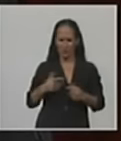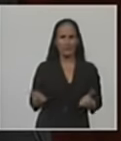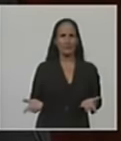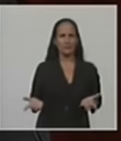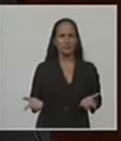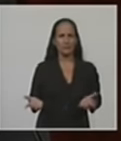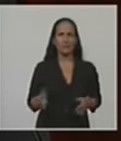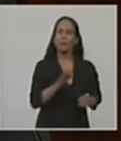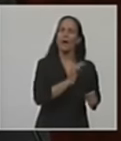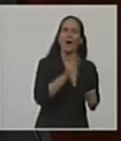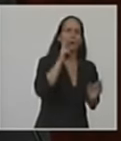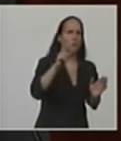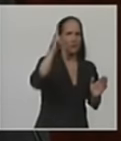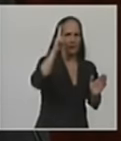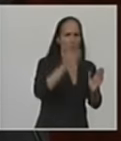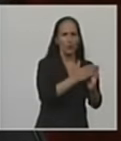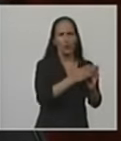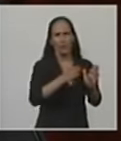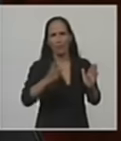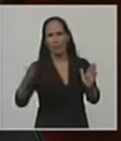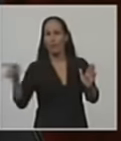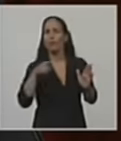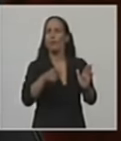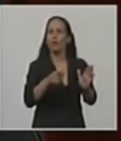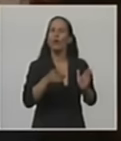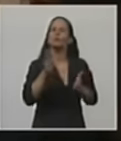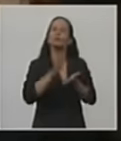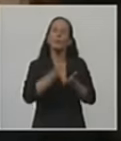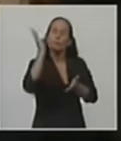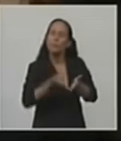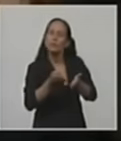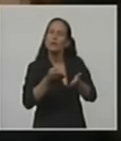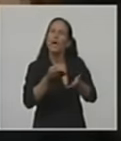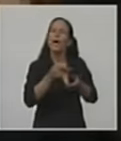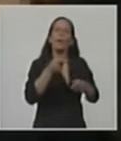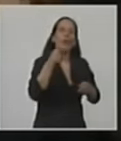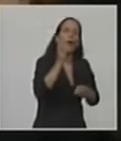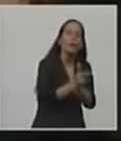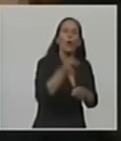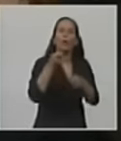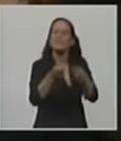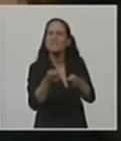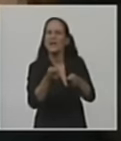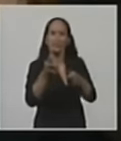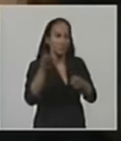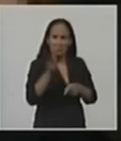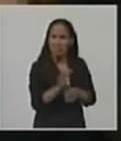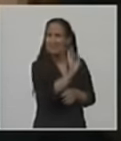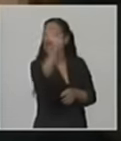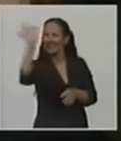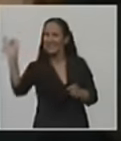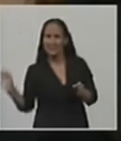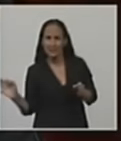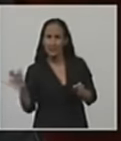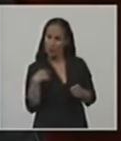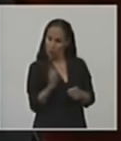Desde el 2008 no se publican los datos del delito. Los primeros datos que pudimos relevar nos indican